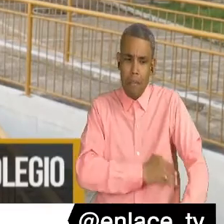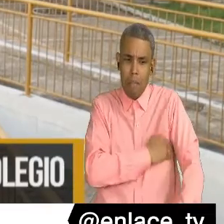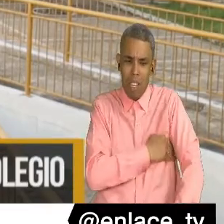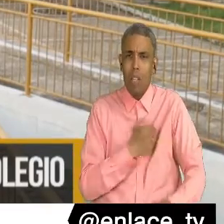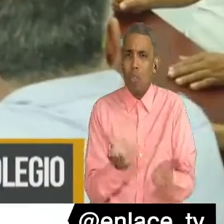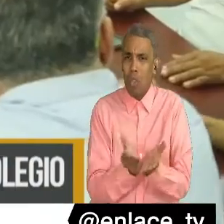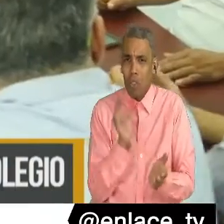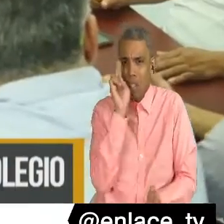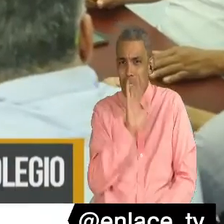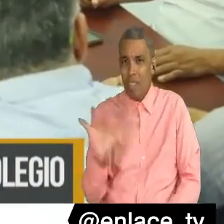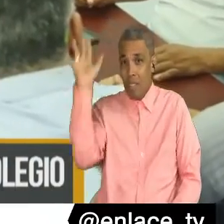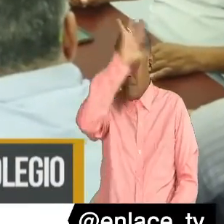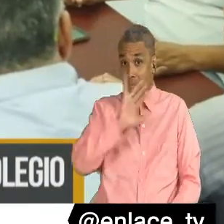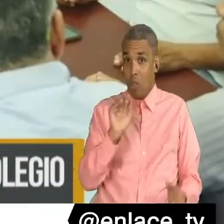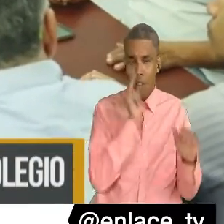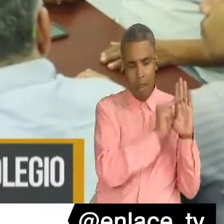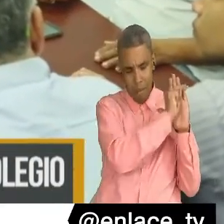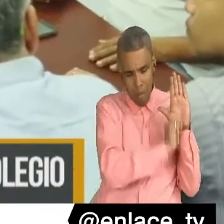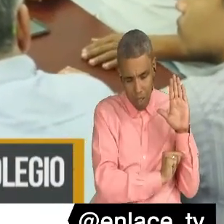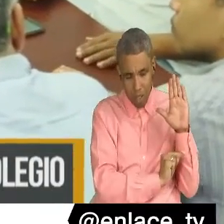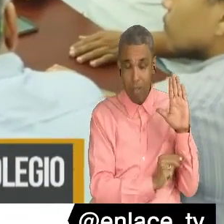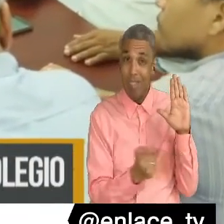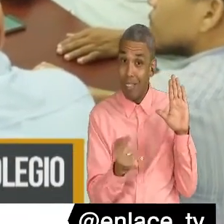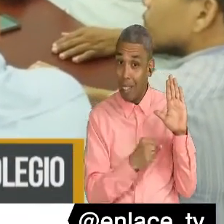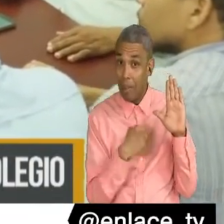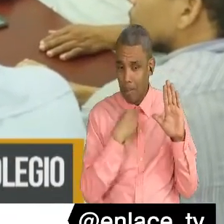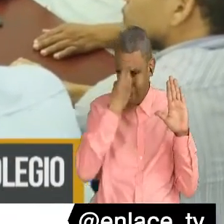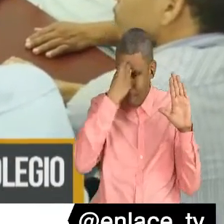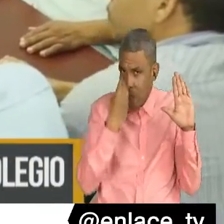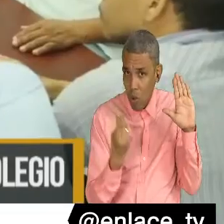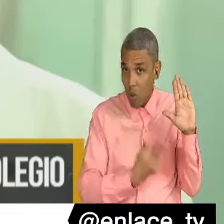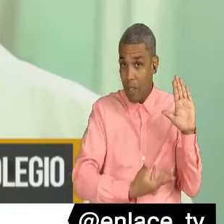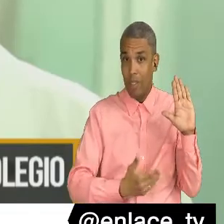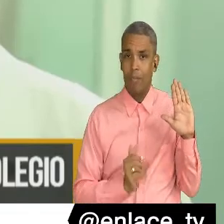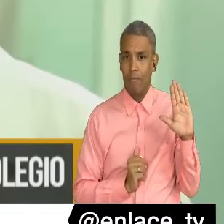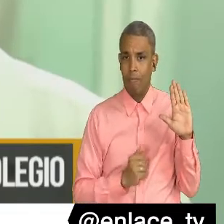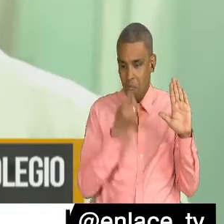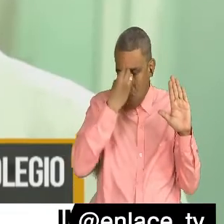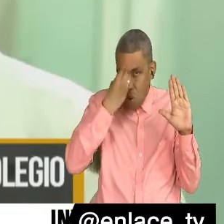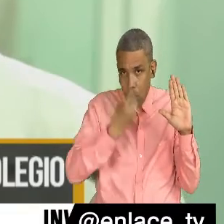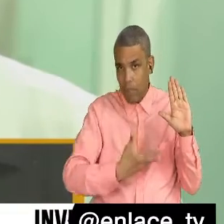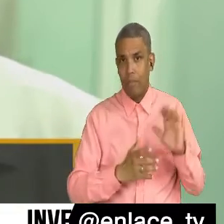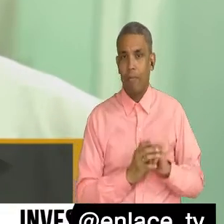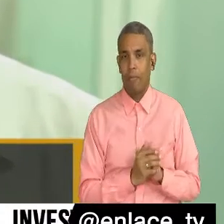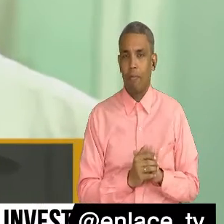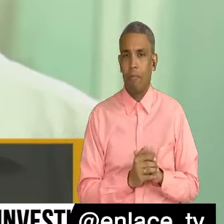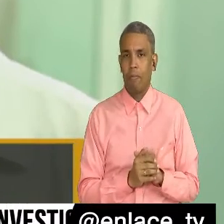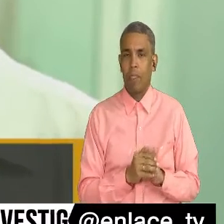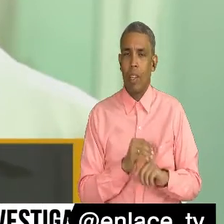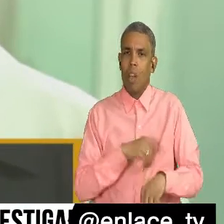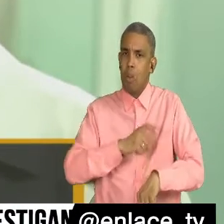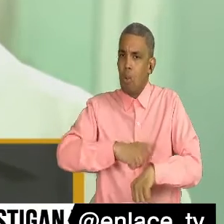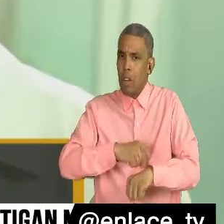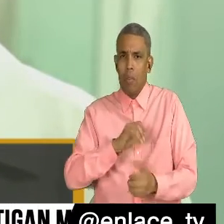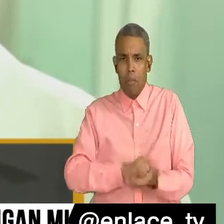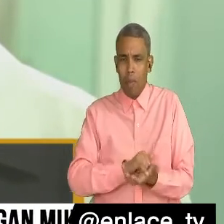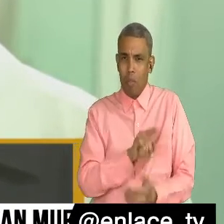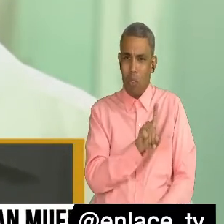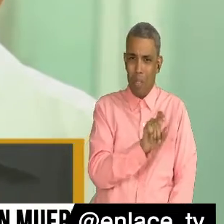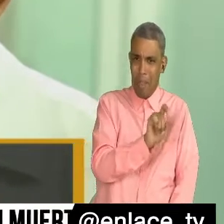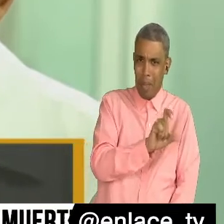Nacional se espera sean ajustados en 45 días. Vamos a regresar al mismo horario, quiere decir de 6:30 a 12:30